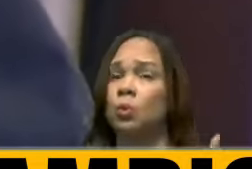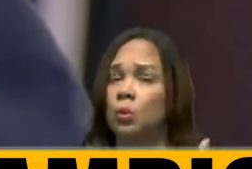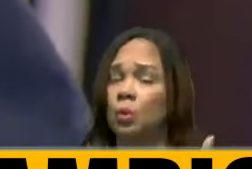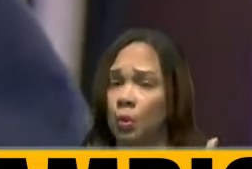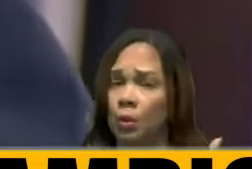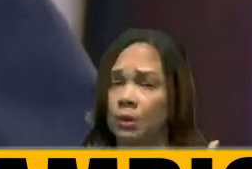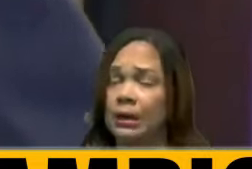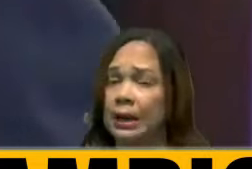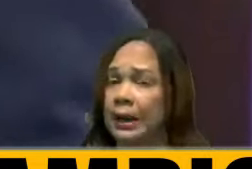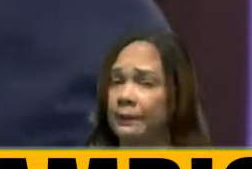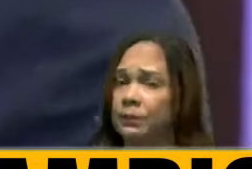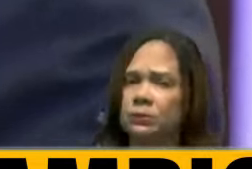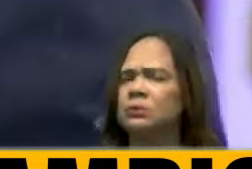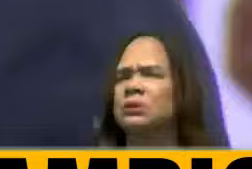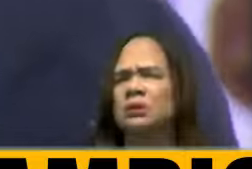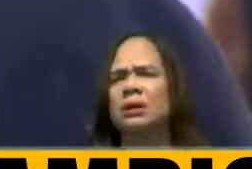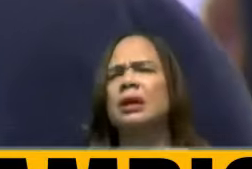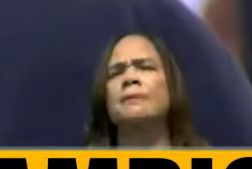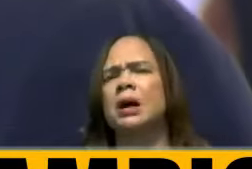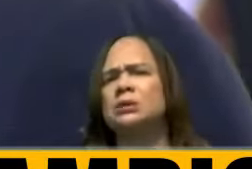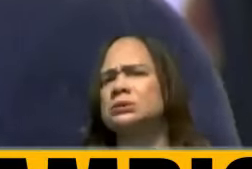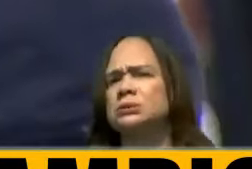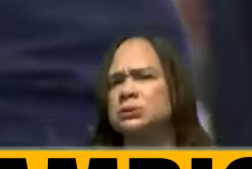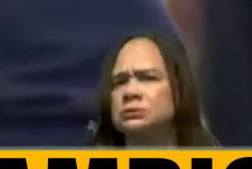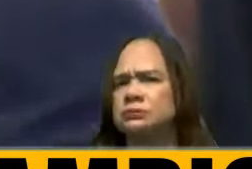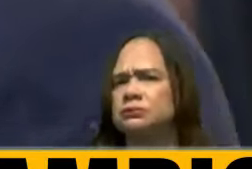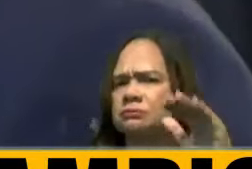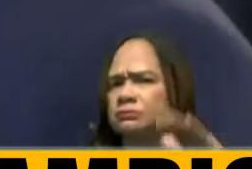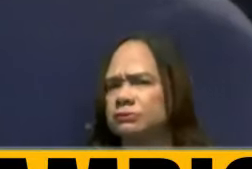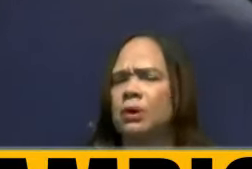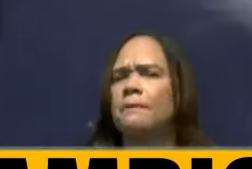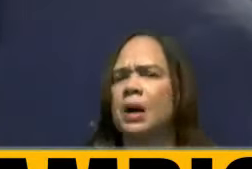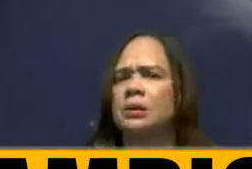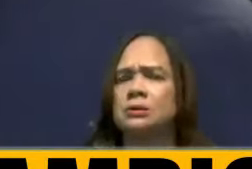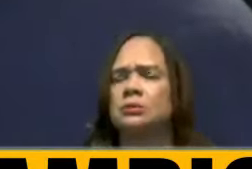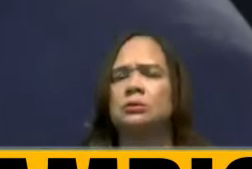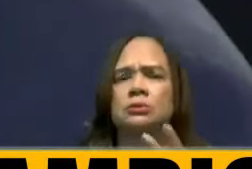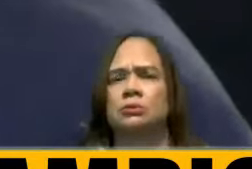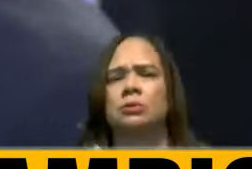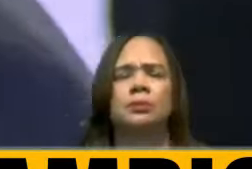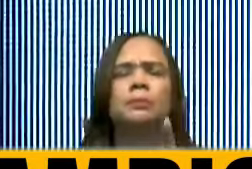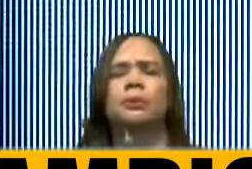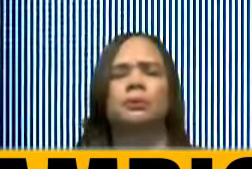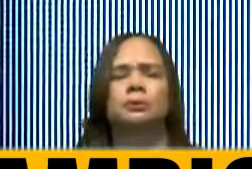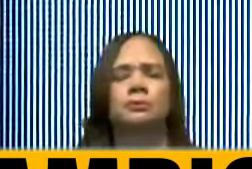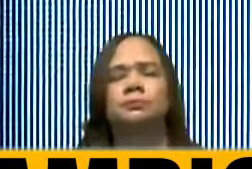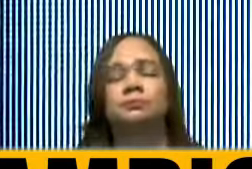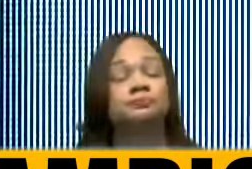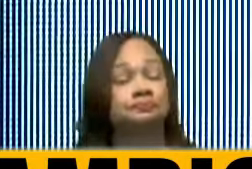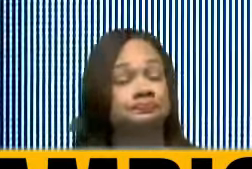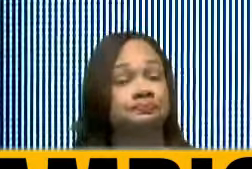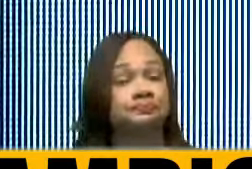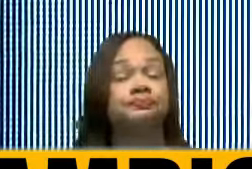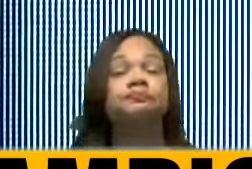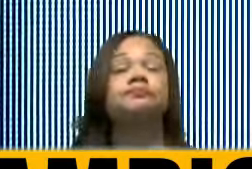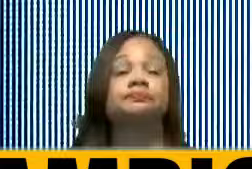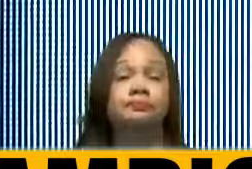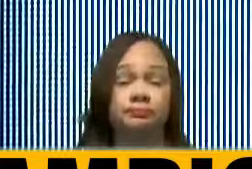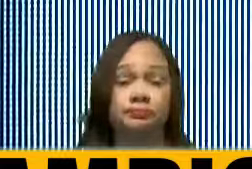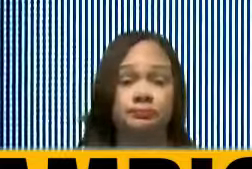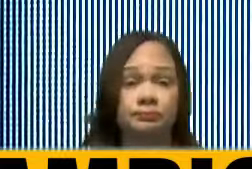ola Y qué es lo que más van a recortar ambas preguntas presidente Mira la administración